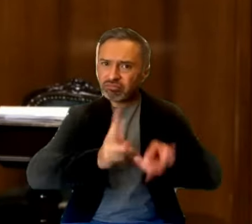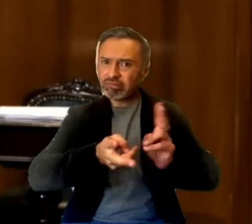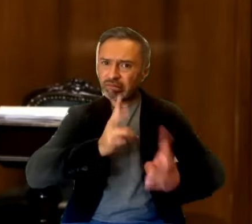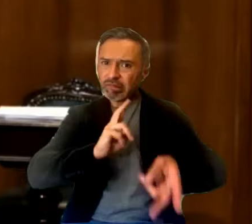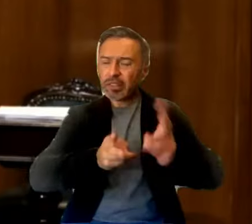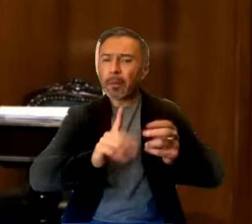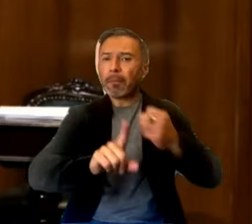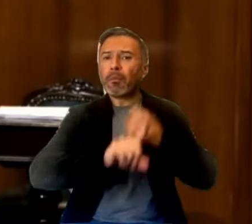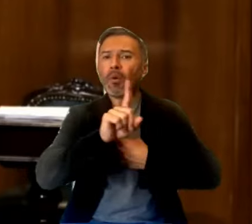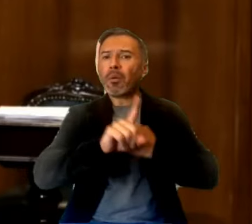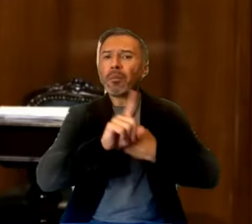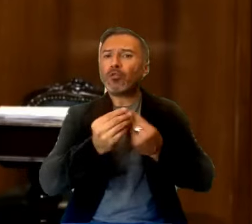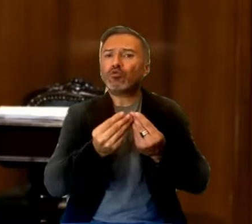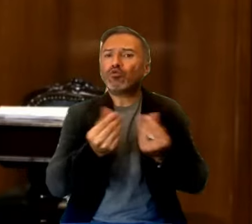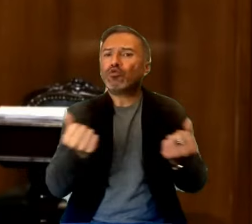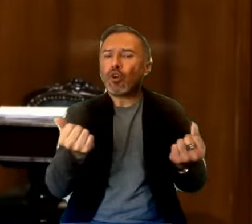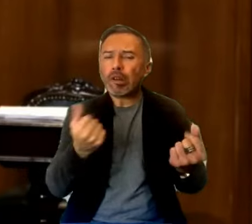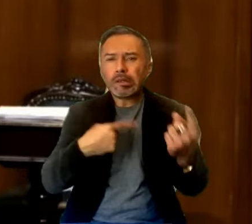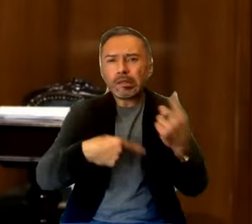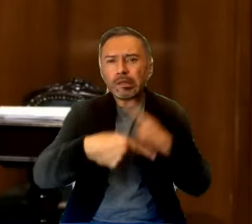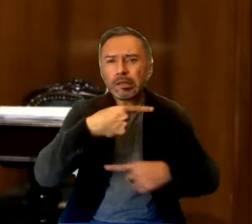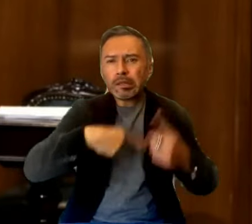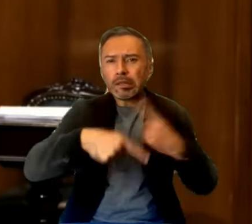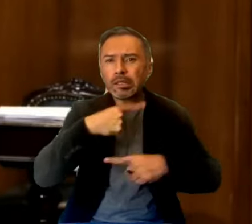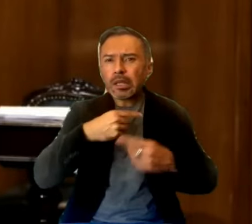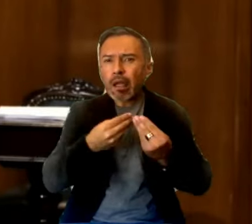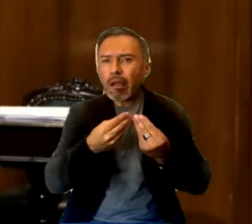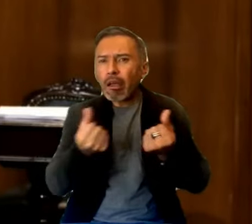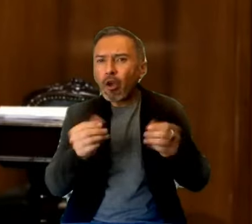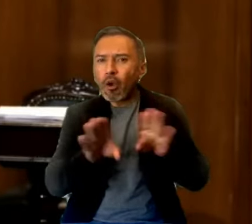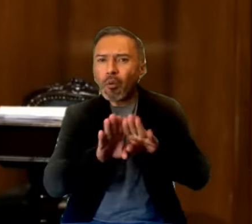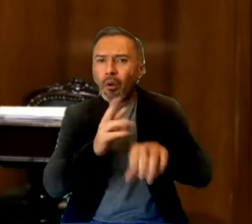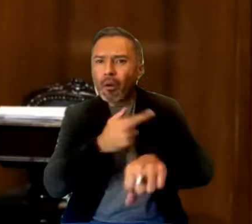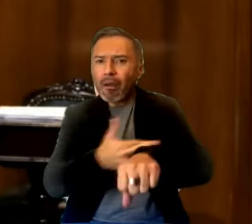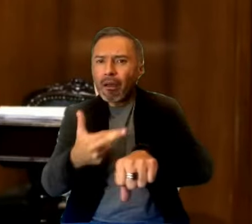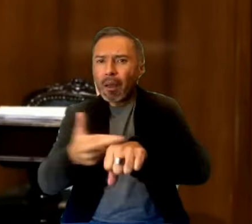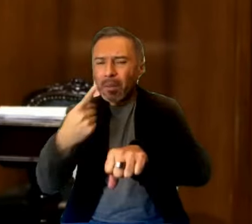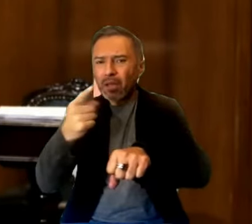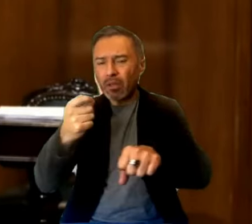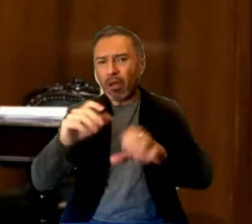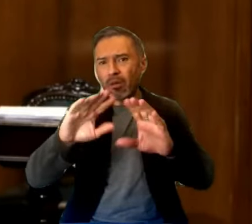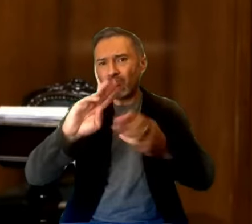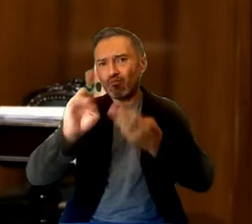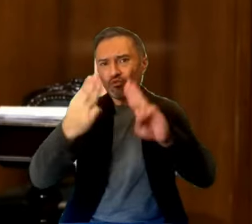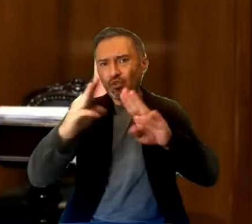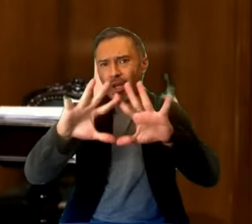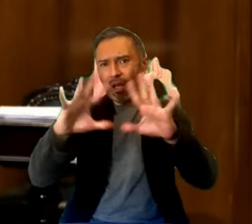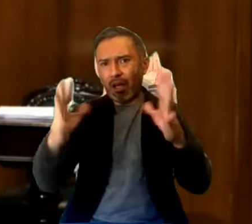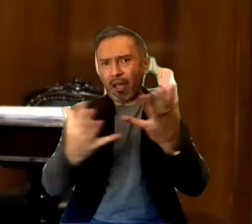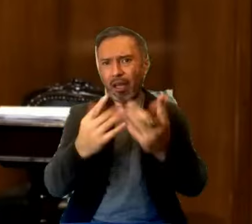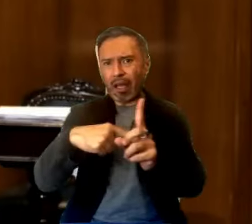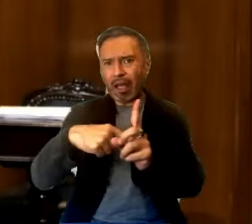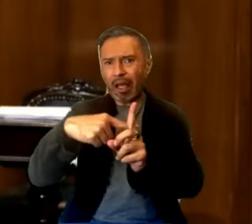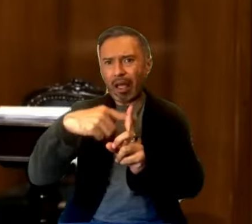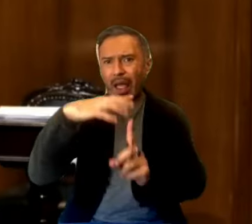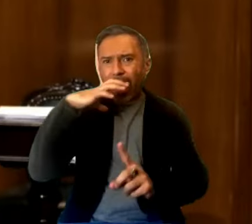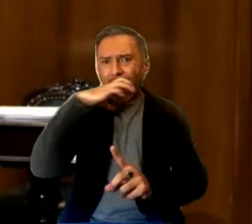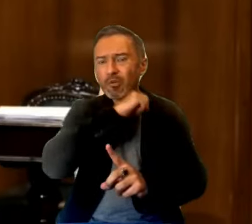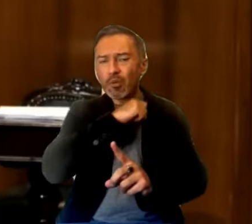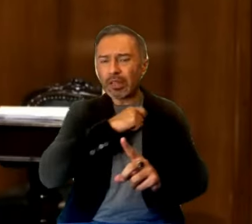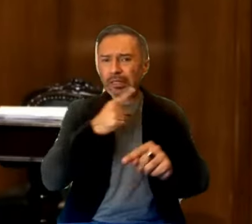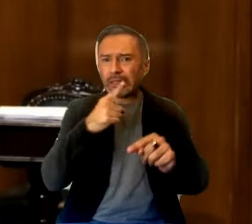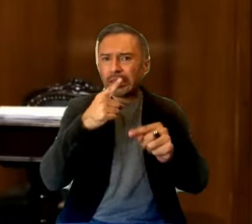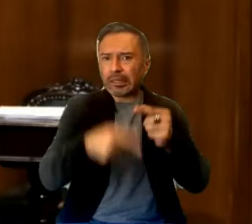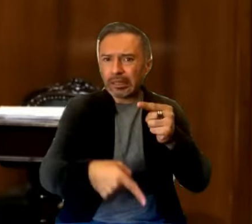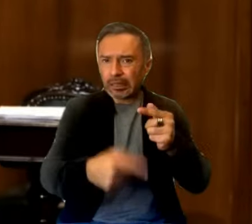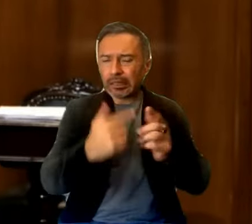gubernamental efectiva que mitigue los efectos del cambio climático y poder realizar las adecuaciones y ampliaciones